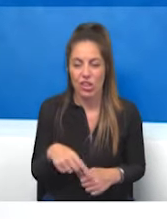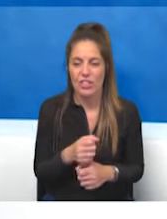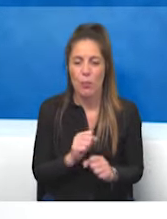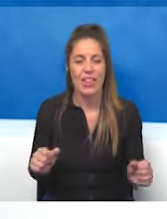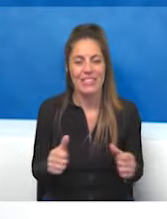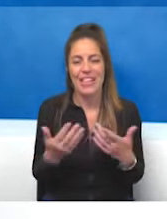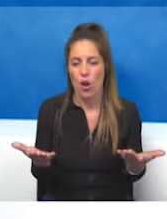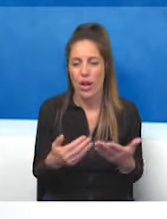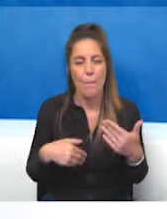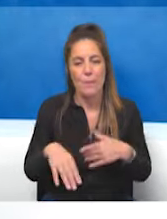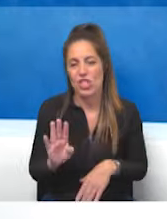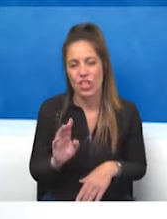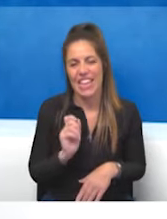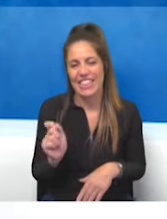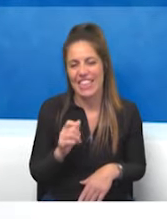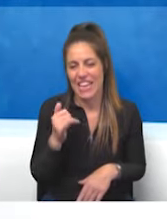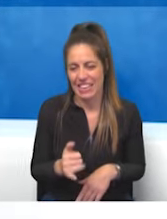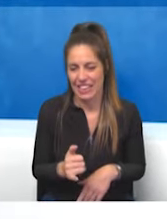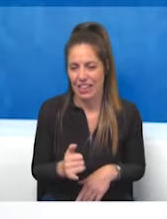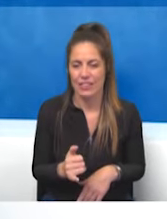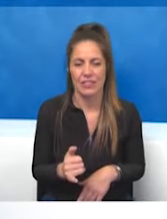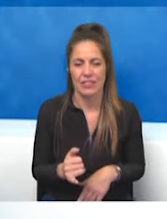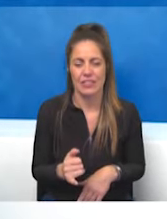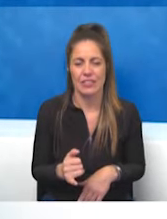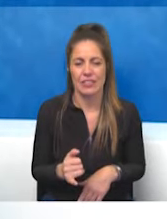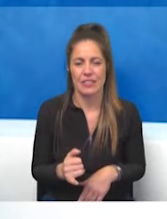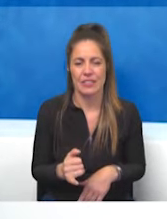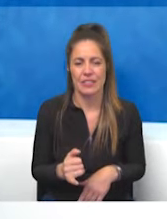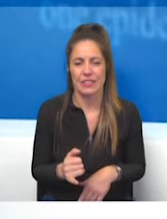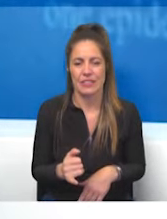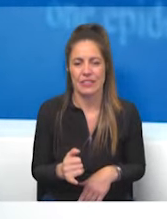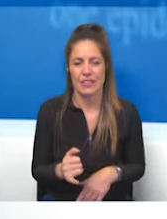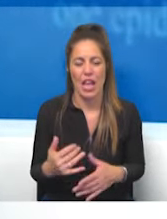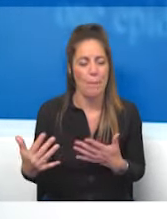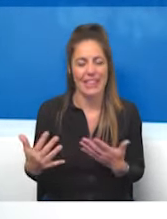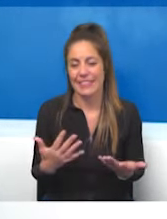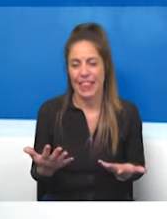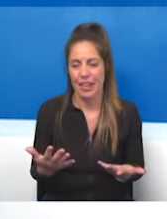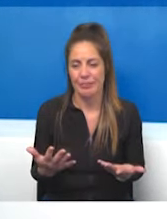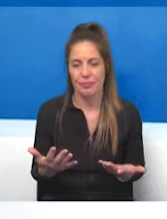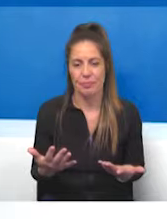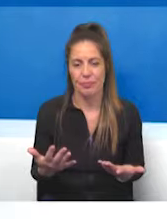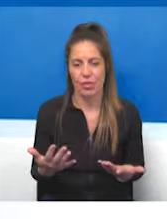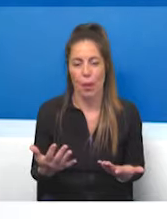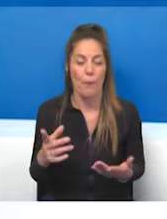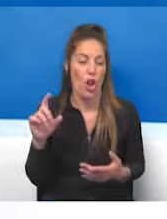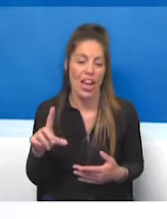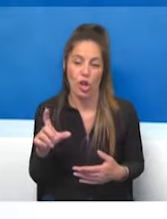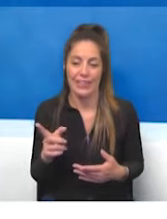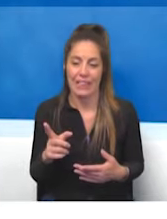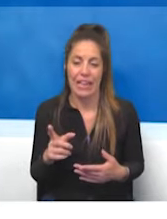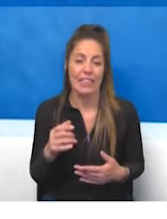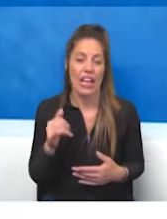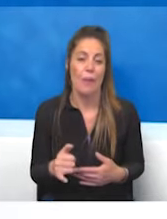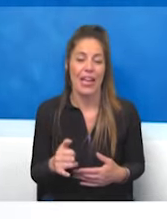en la mayoría de quienes la tengan o la tomen está impactada por la lógica de que de